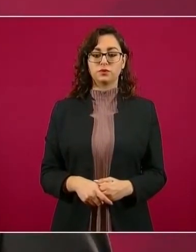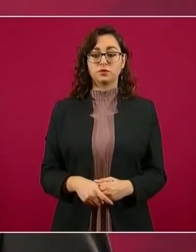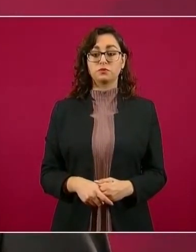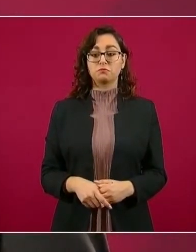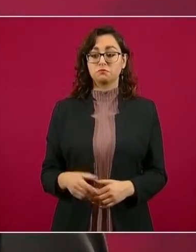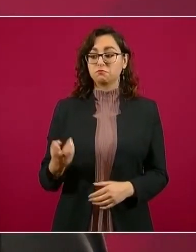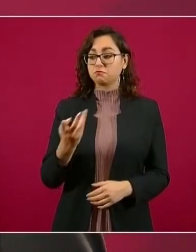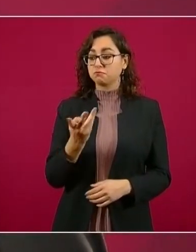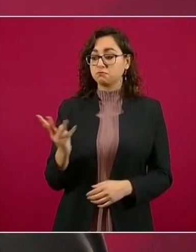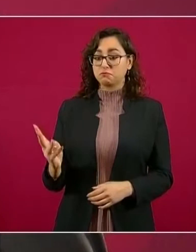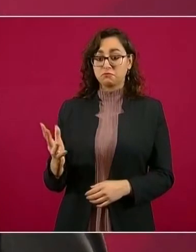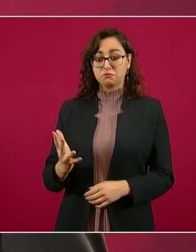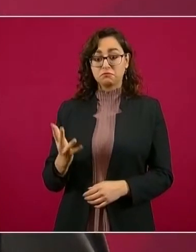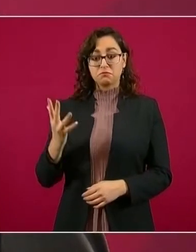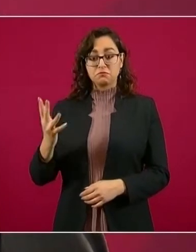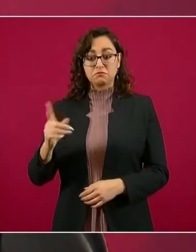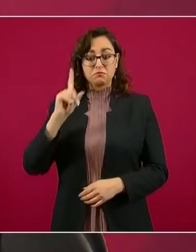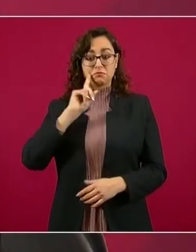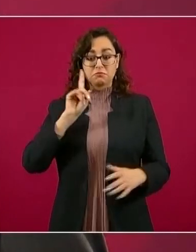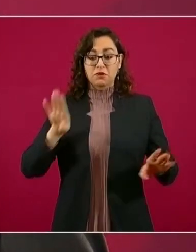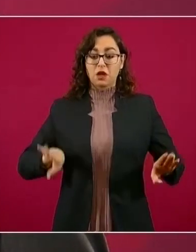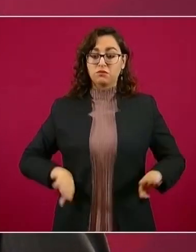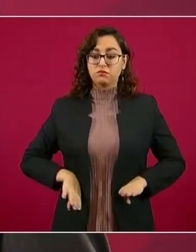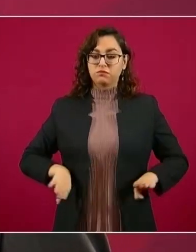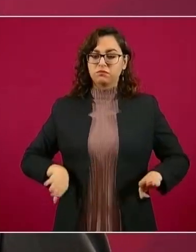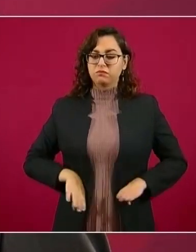la honestidad,